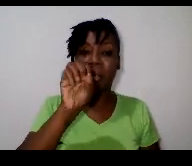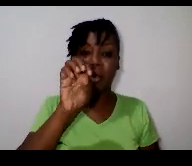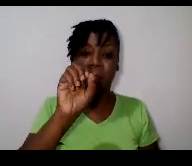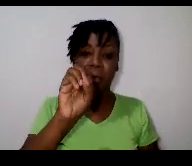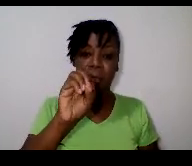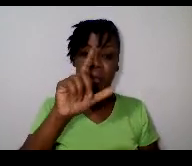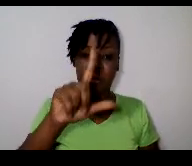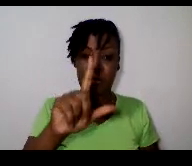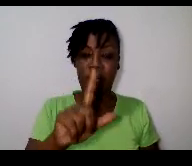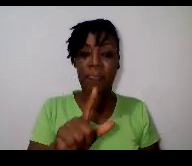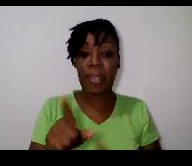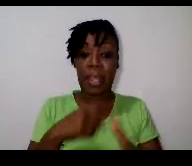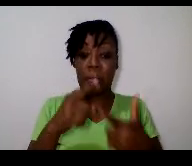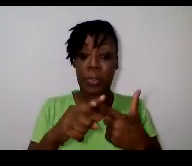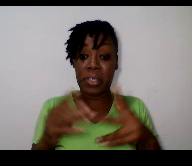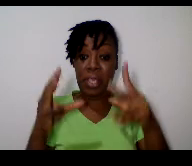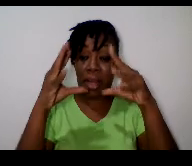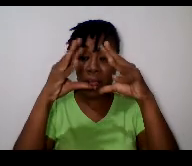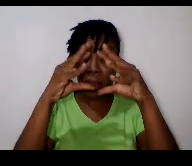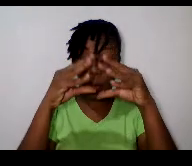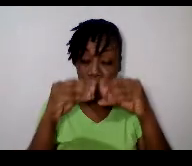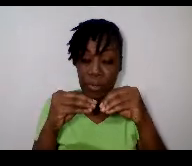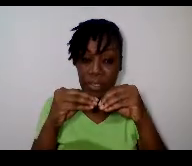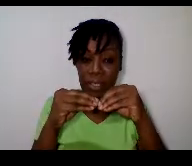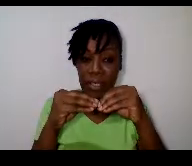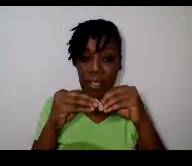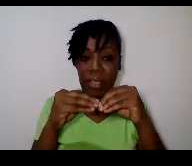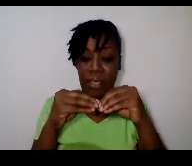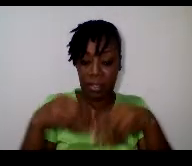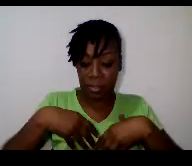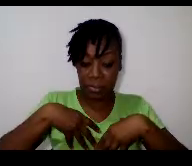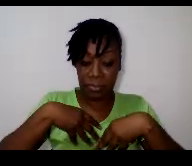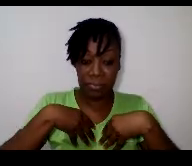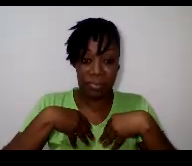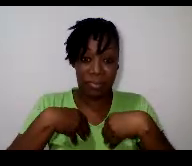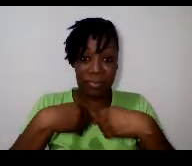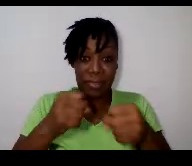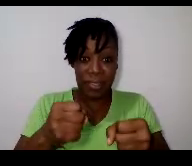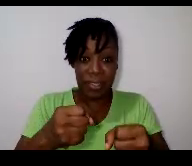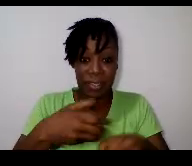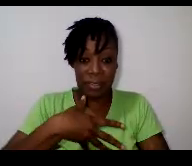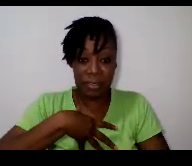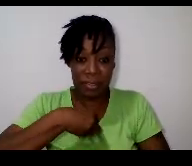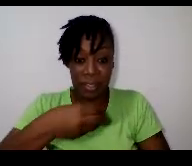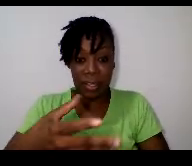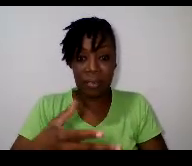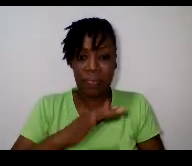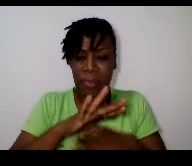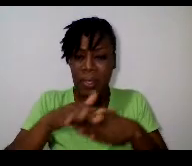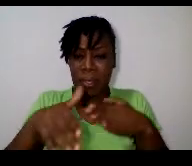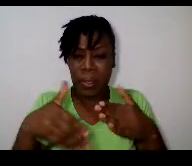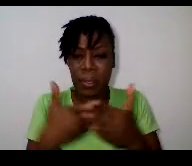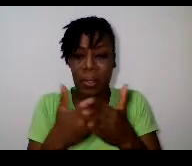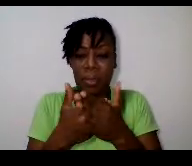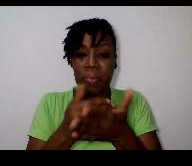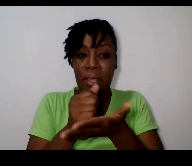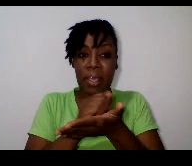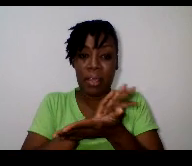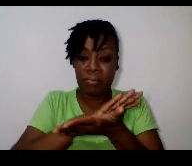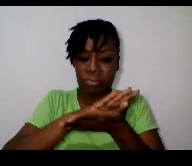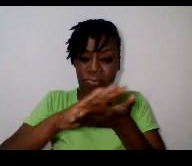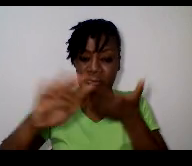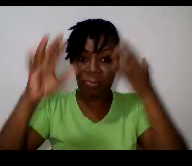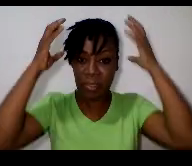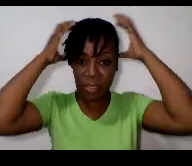estas toxinas, en la noche sacamos estas toxinas y permitimos que el cerebro esté limpio para que al día siguiente vuelva a